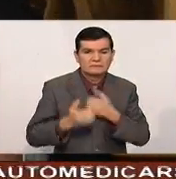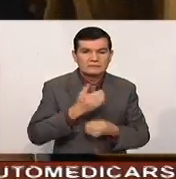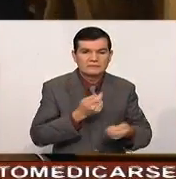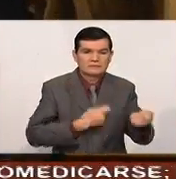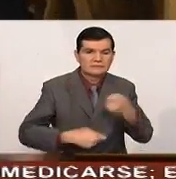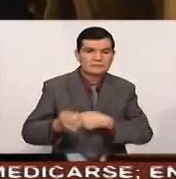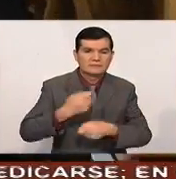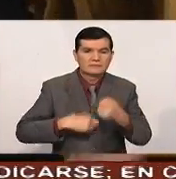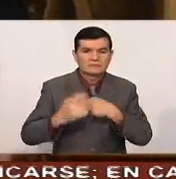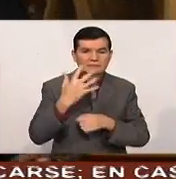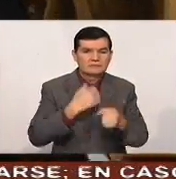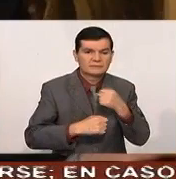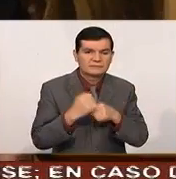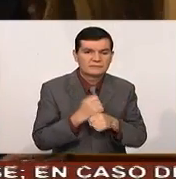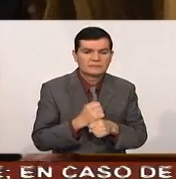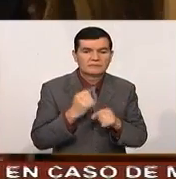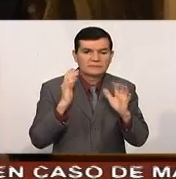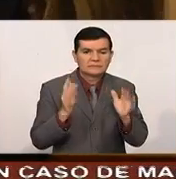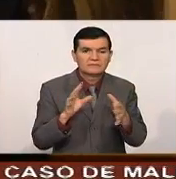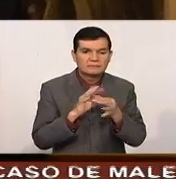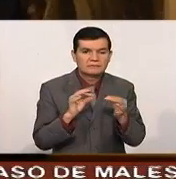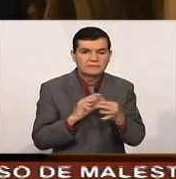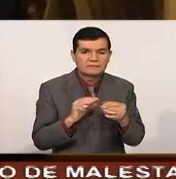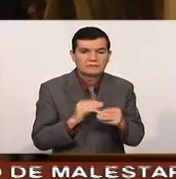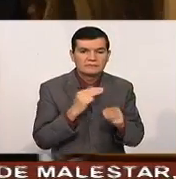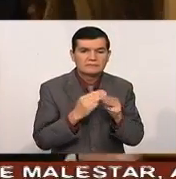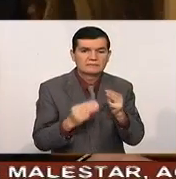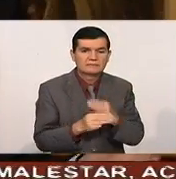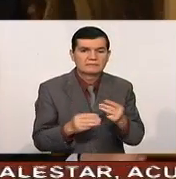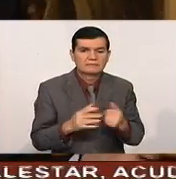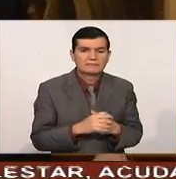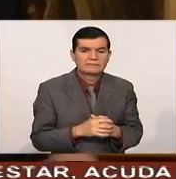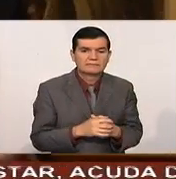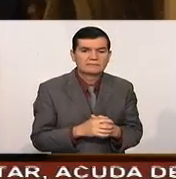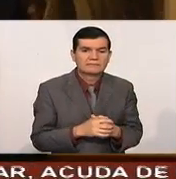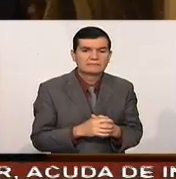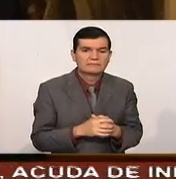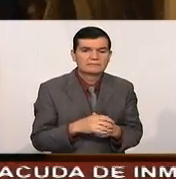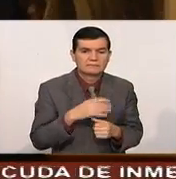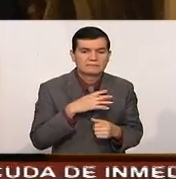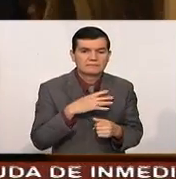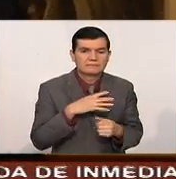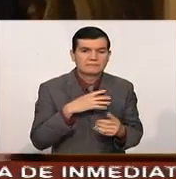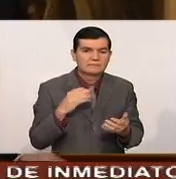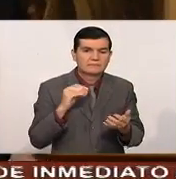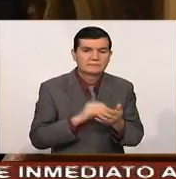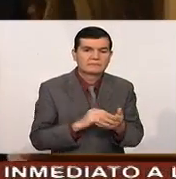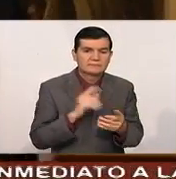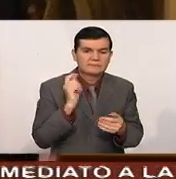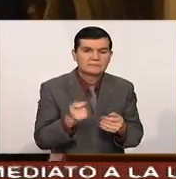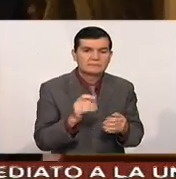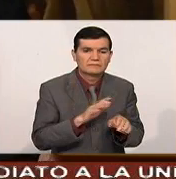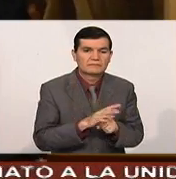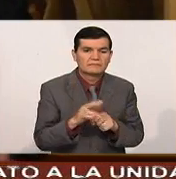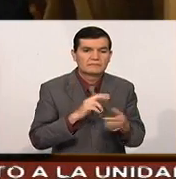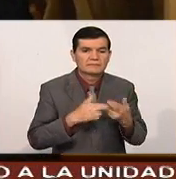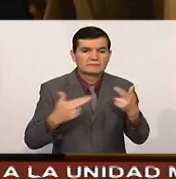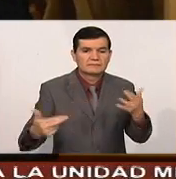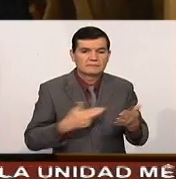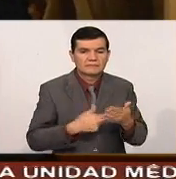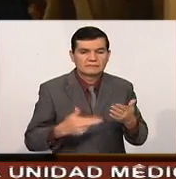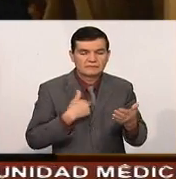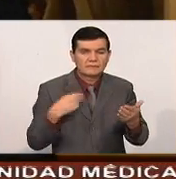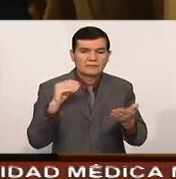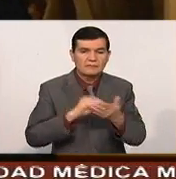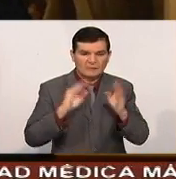del que teníamos hace 5 años. Entonces, si hablamos en materia, o si decimos grosso modo cuáles son los resultados, son resultados muy